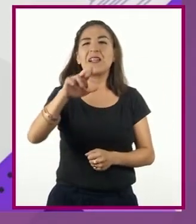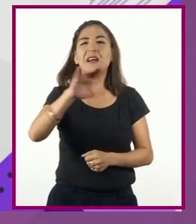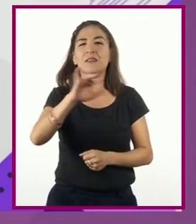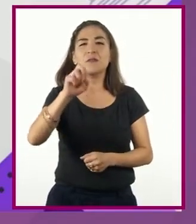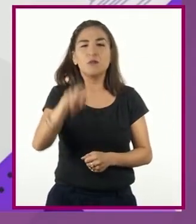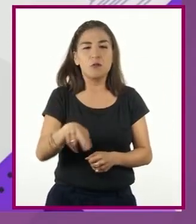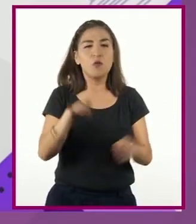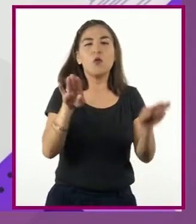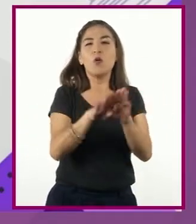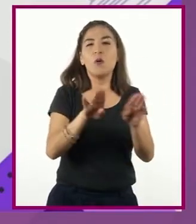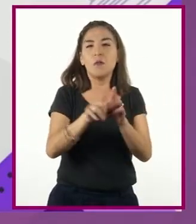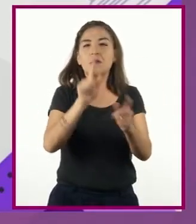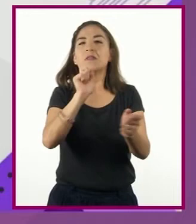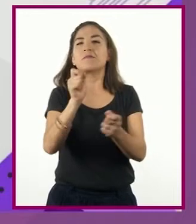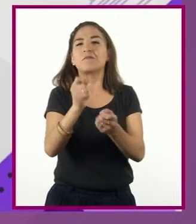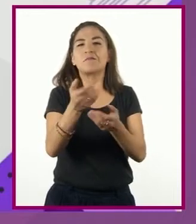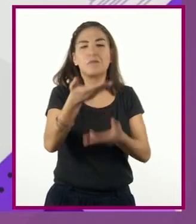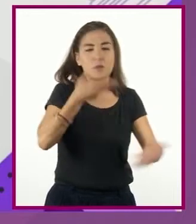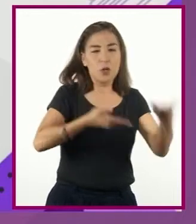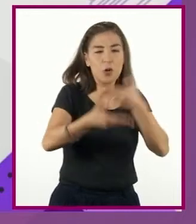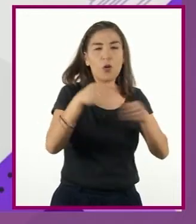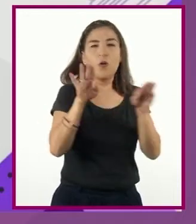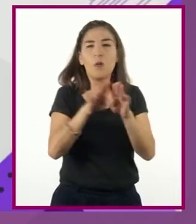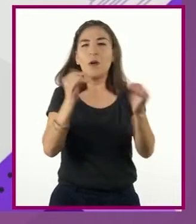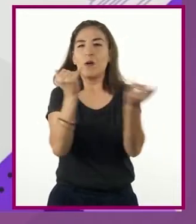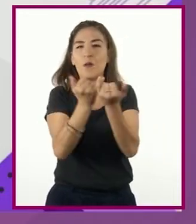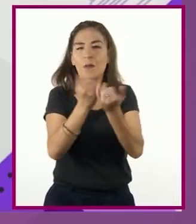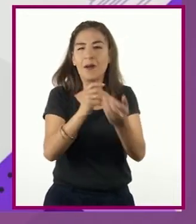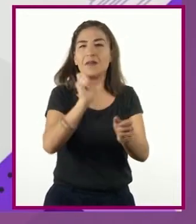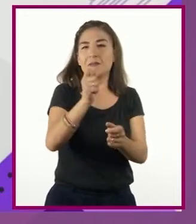las acciones recíprocas entre quienes lo conforman.